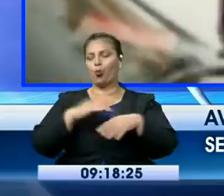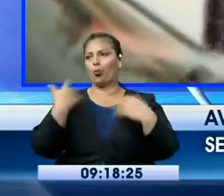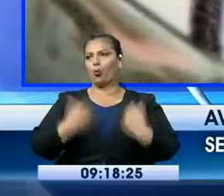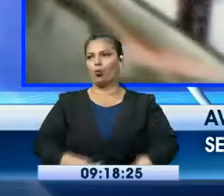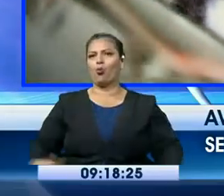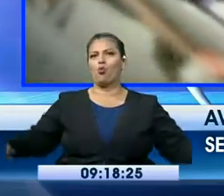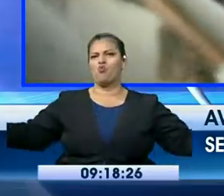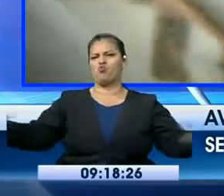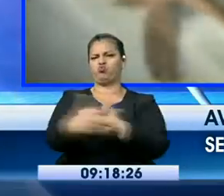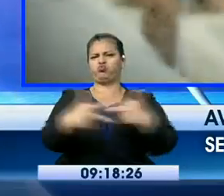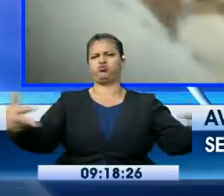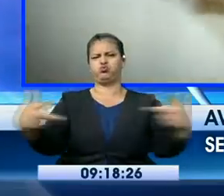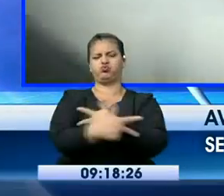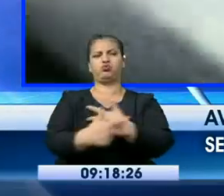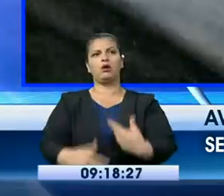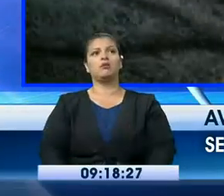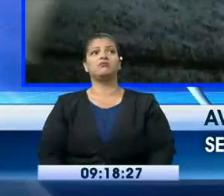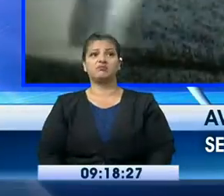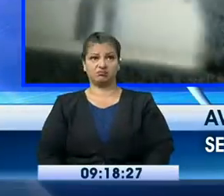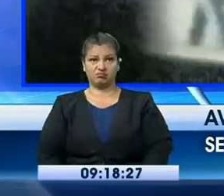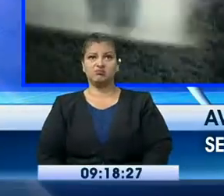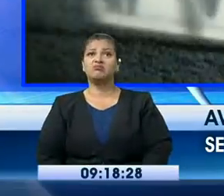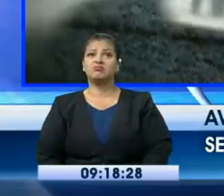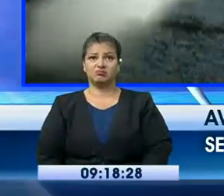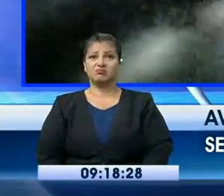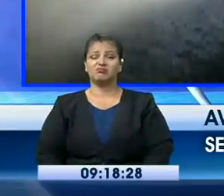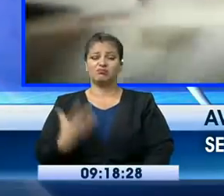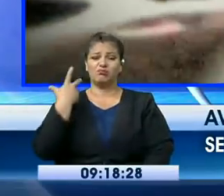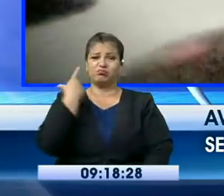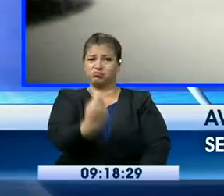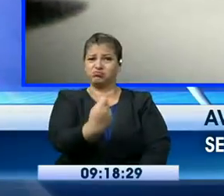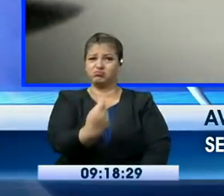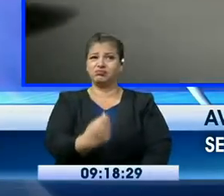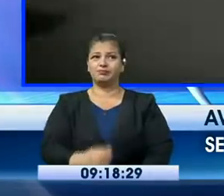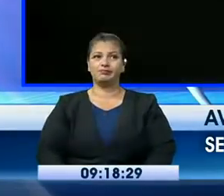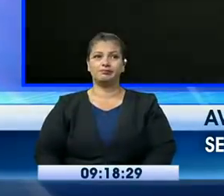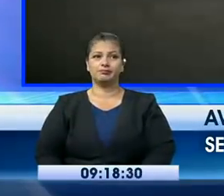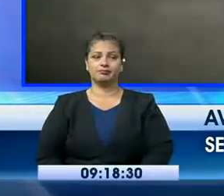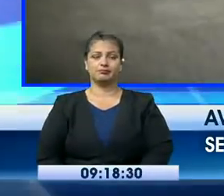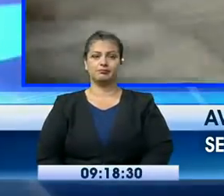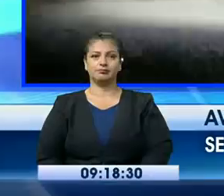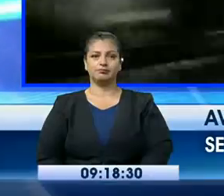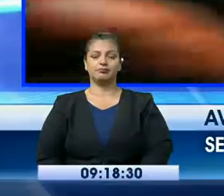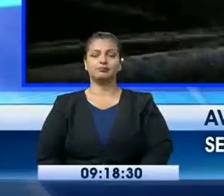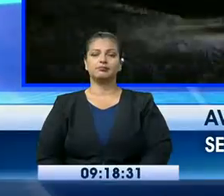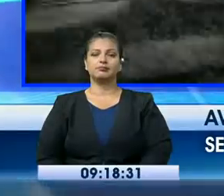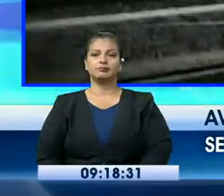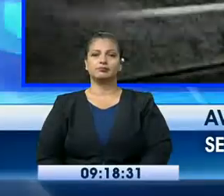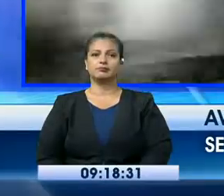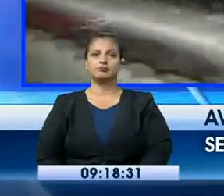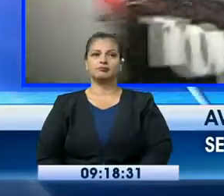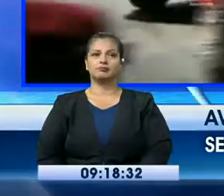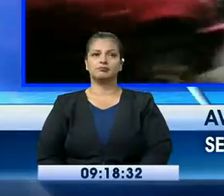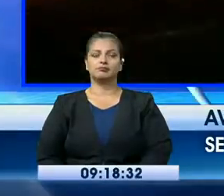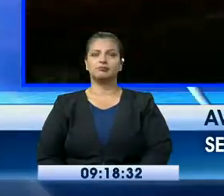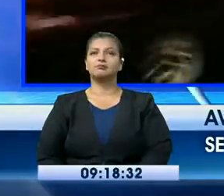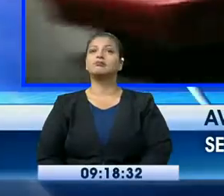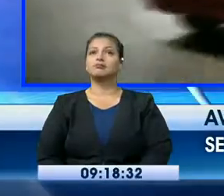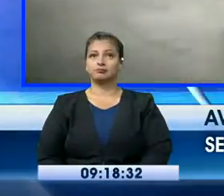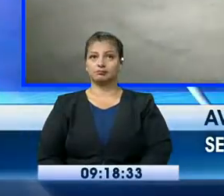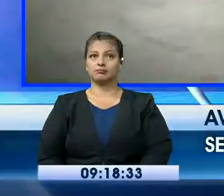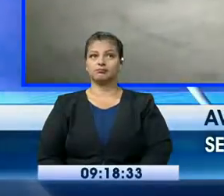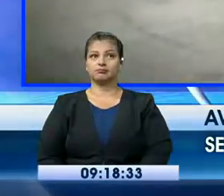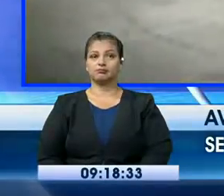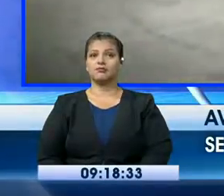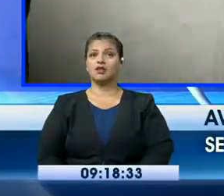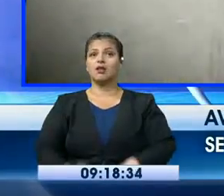conocemos son los más abusivos que hay en él por lo menos en el ecuador ellos hacen lo que les da la gana andan